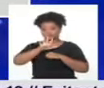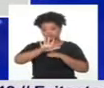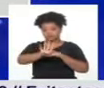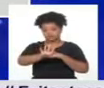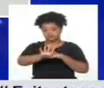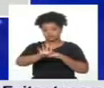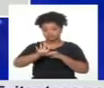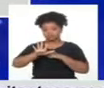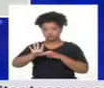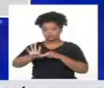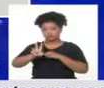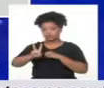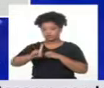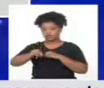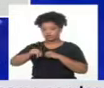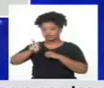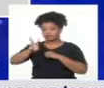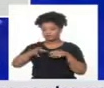552,3, Centro Habana